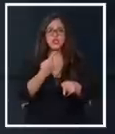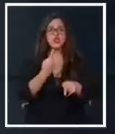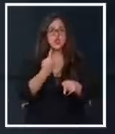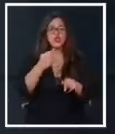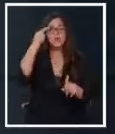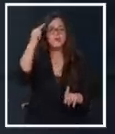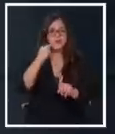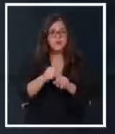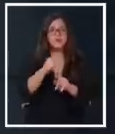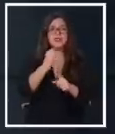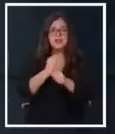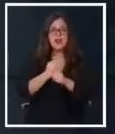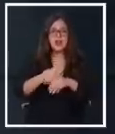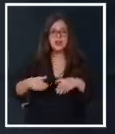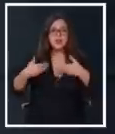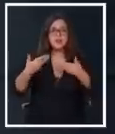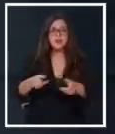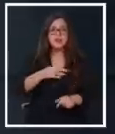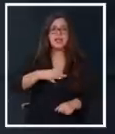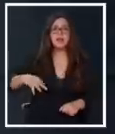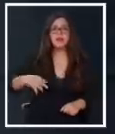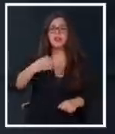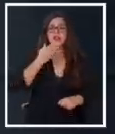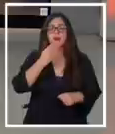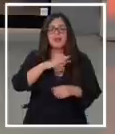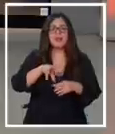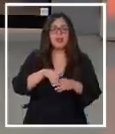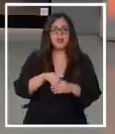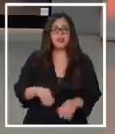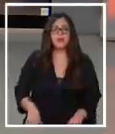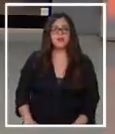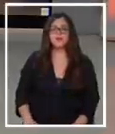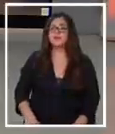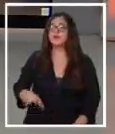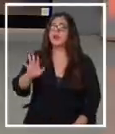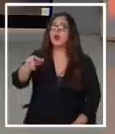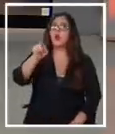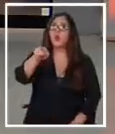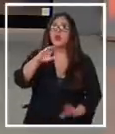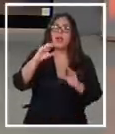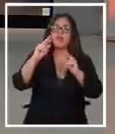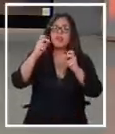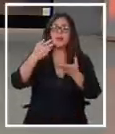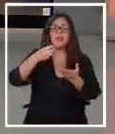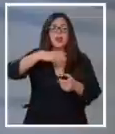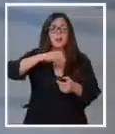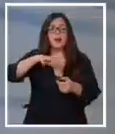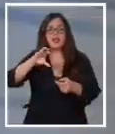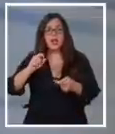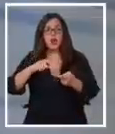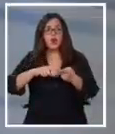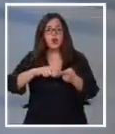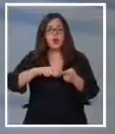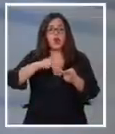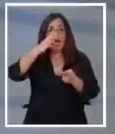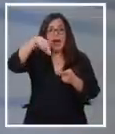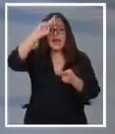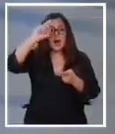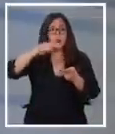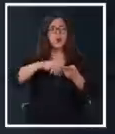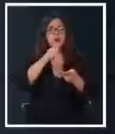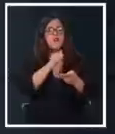estamos trabajando hoy día y lo que se está trabajando desde el ministerio del interés es sólo una duda ya habla de arauco malleco no de walmart